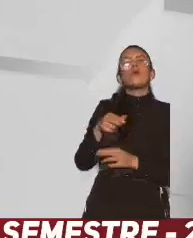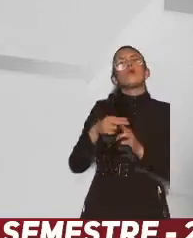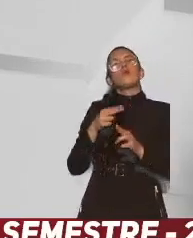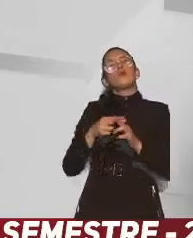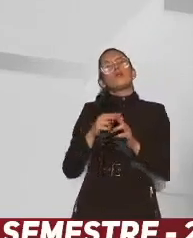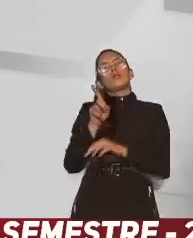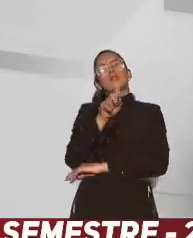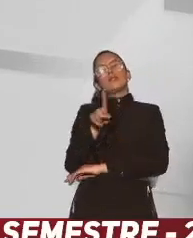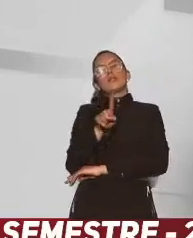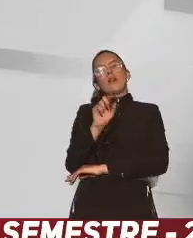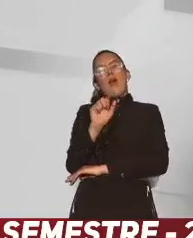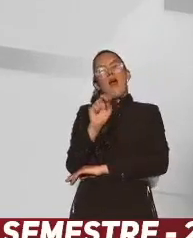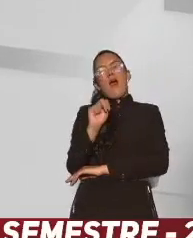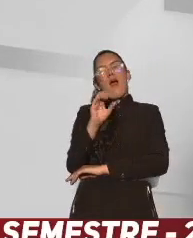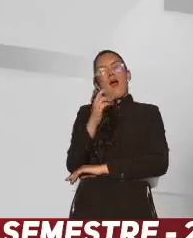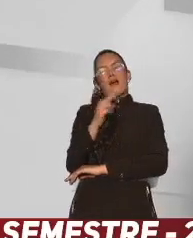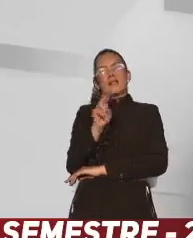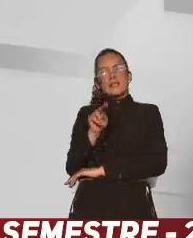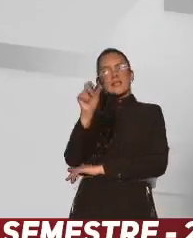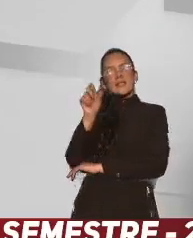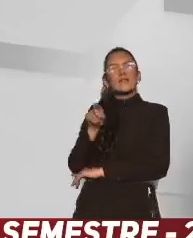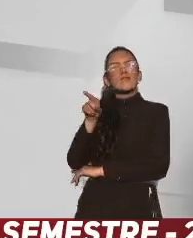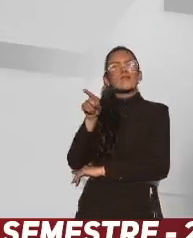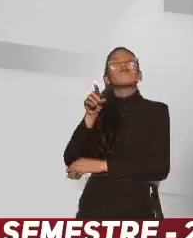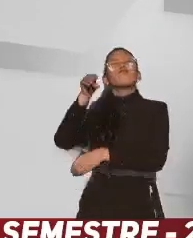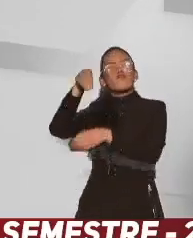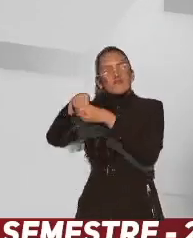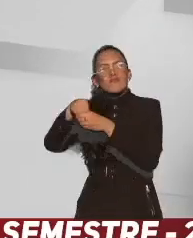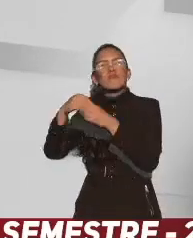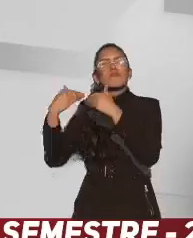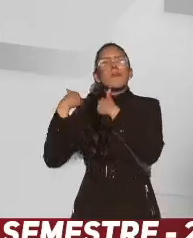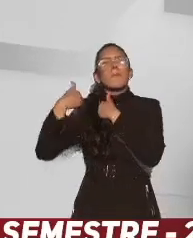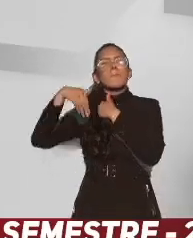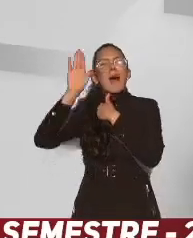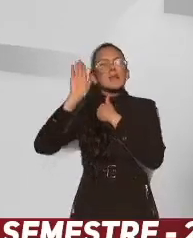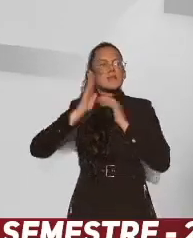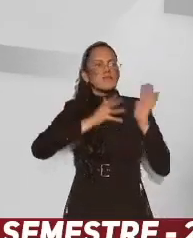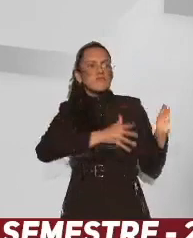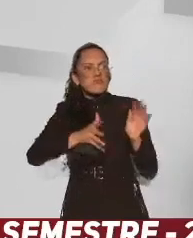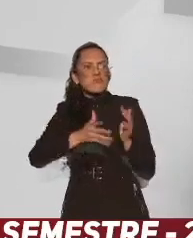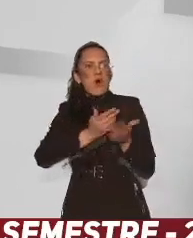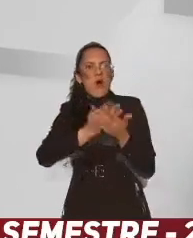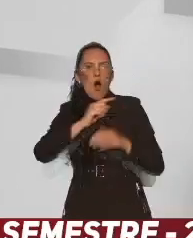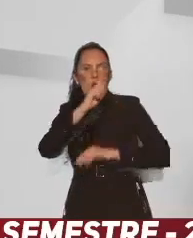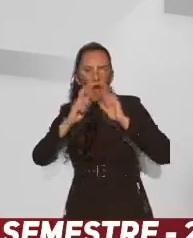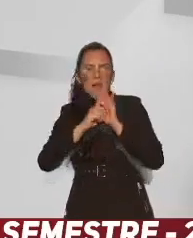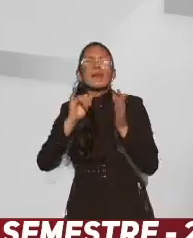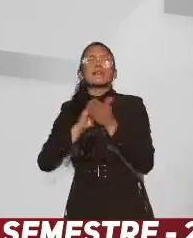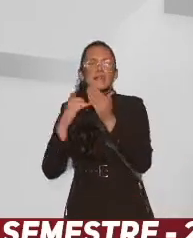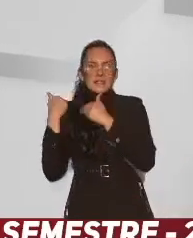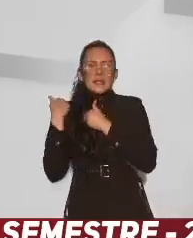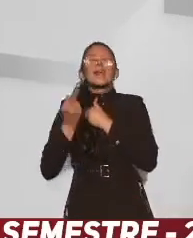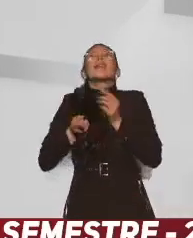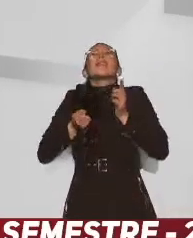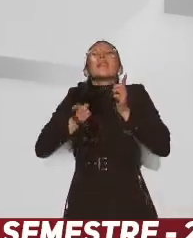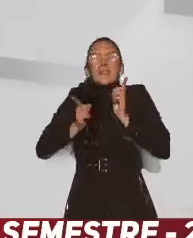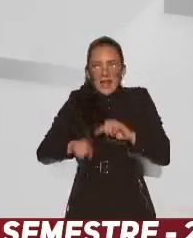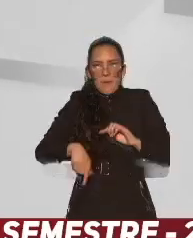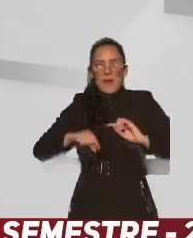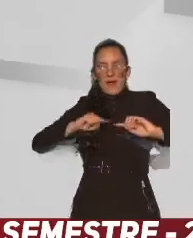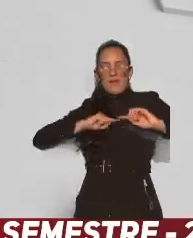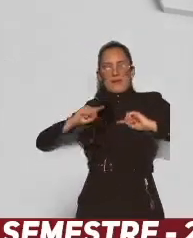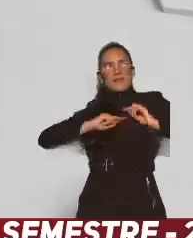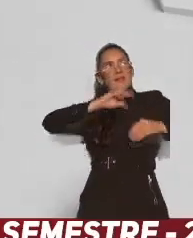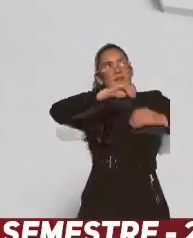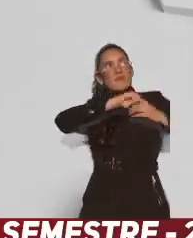Soto Sánchez, comandante del Comando de Educación y Doctrina, con traspaso de funciones administrativas de jefe de